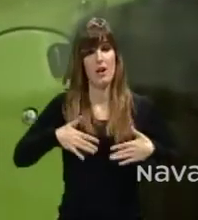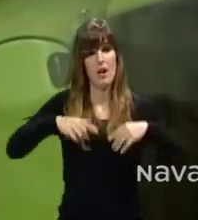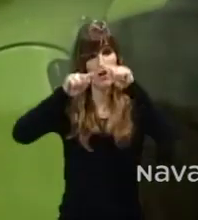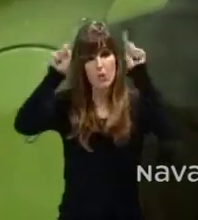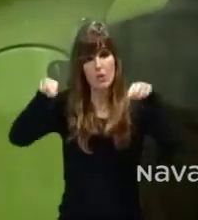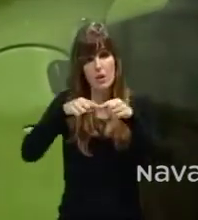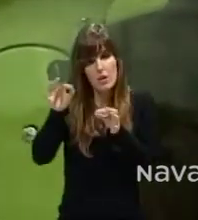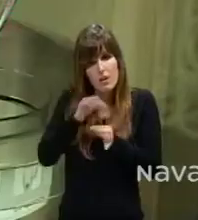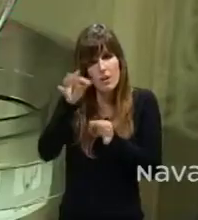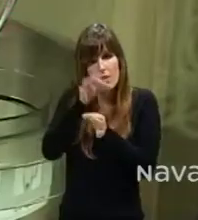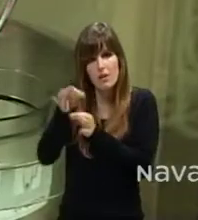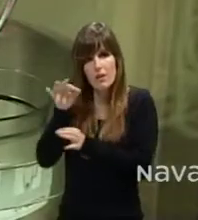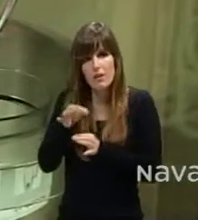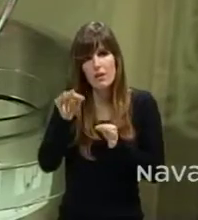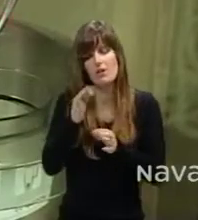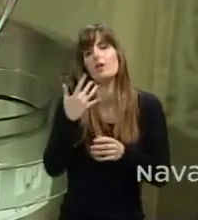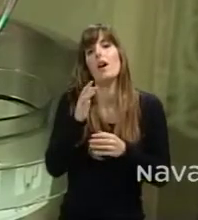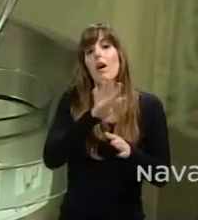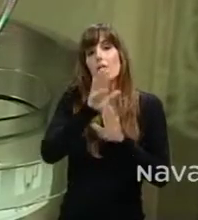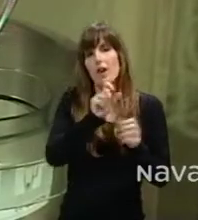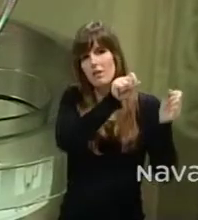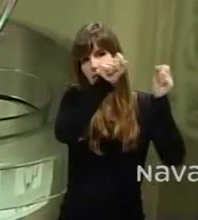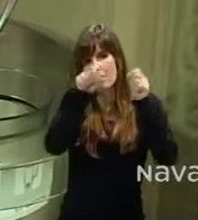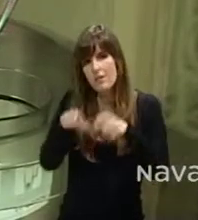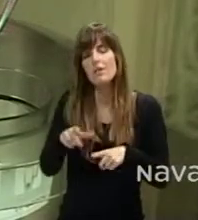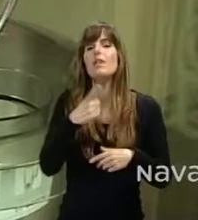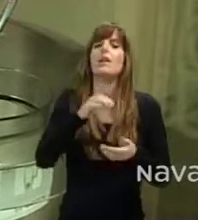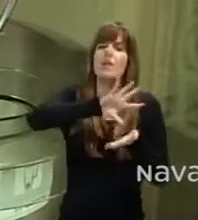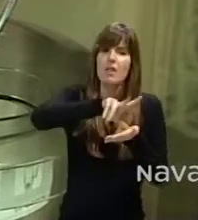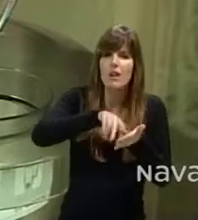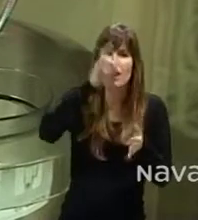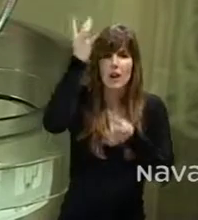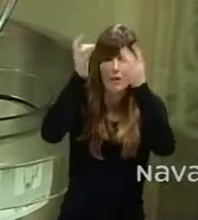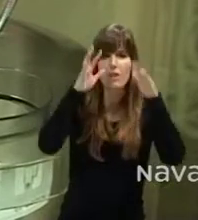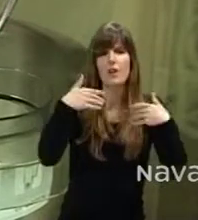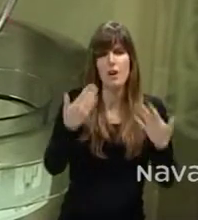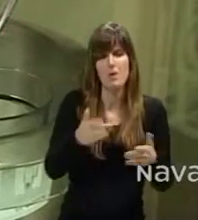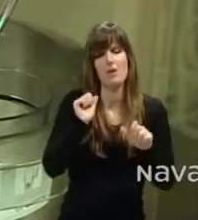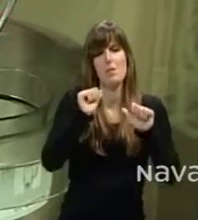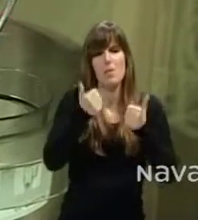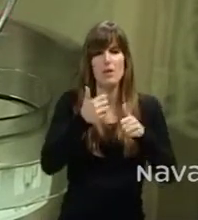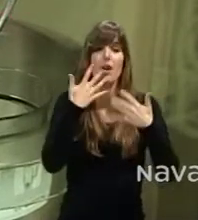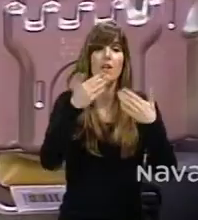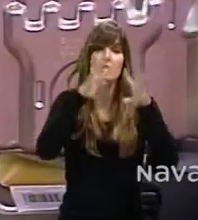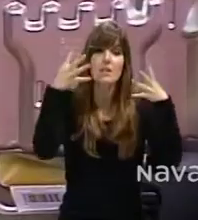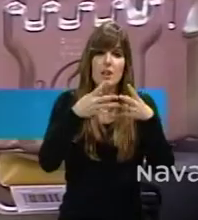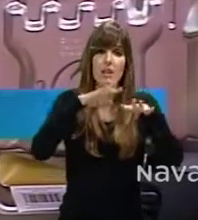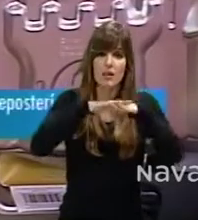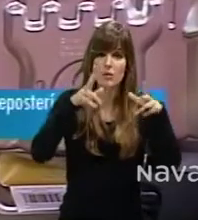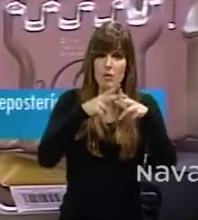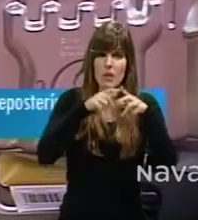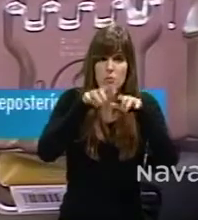la repostería creativa, algo que tenía que llegar y que al final se ha ido conociendo gracias a las redes sociales, también internet, pues se nos abre mucho más campo